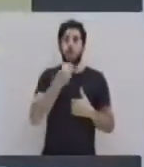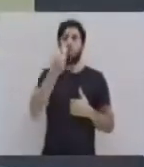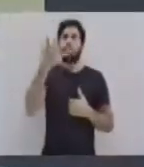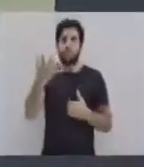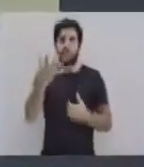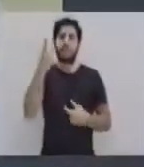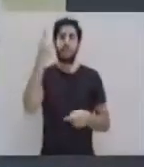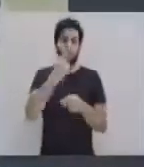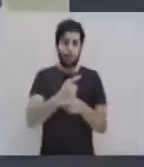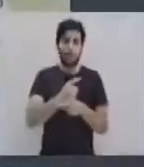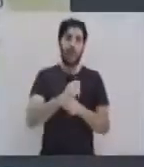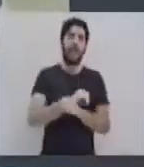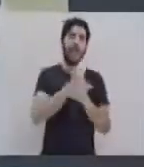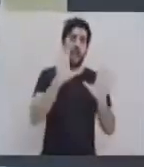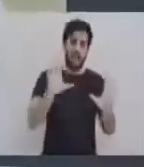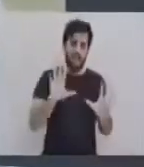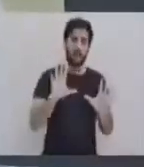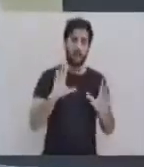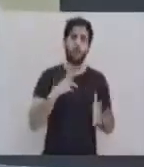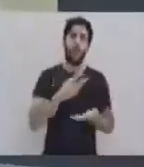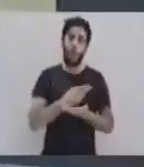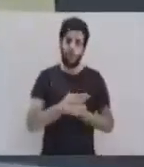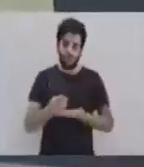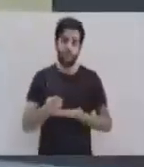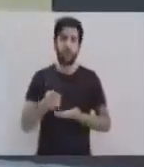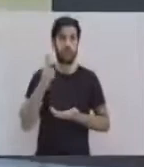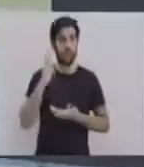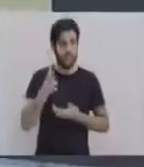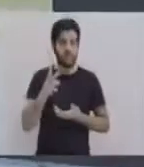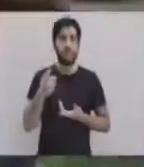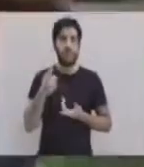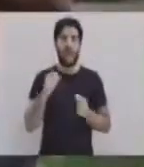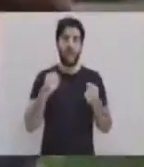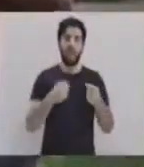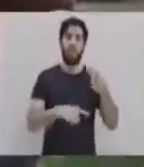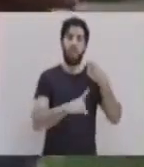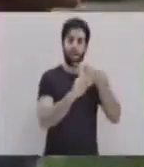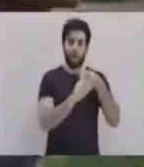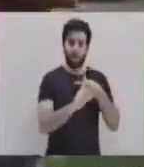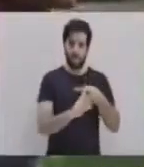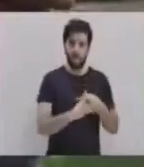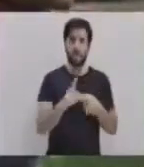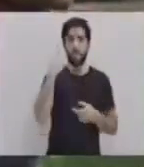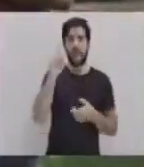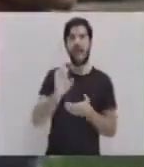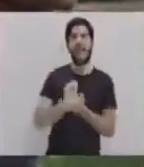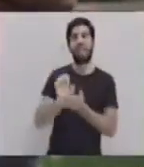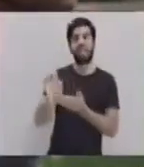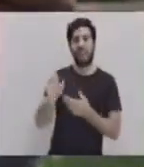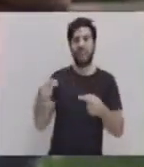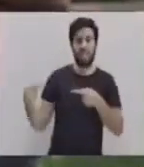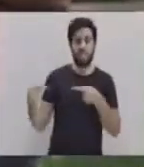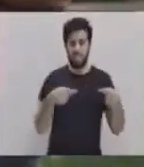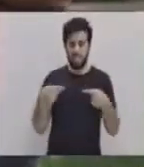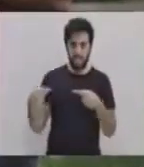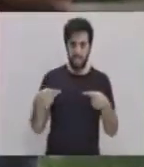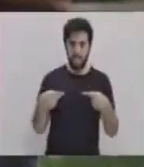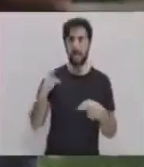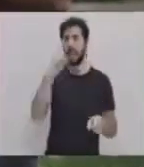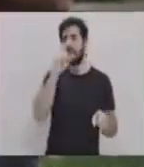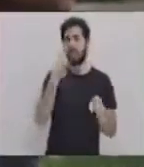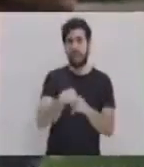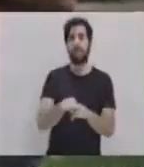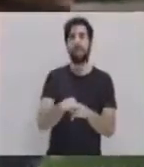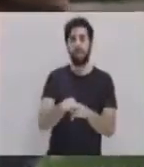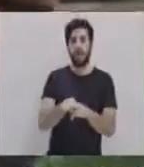considerando nuestros derechos y los derechos de las demás personas, respetando opiniones y pensamientos. Perfecto, yo creo que una comunicación asertiva